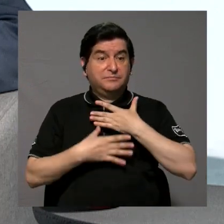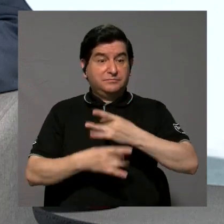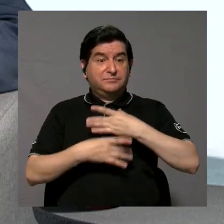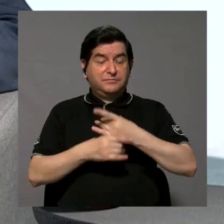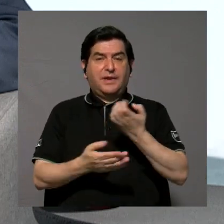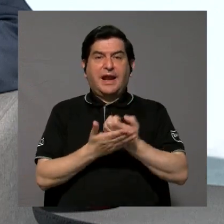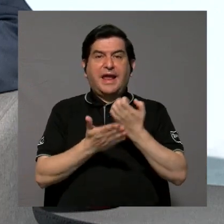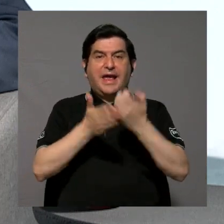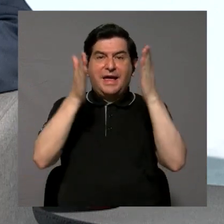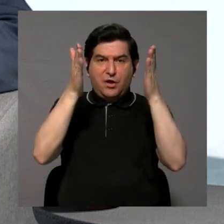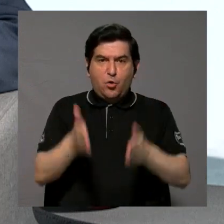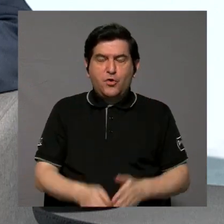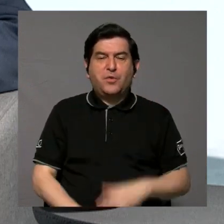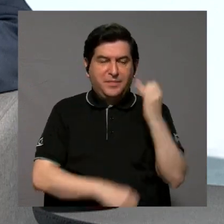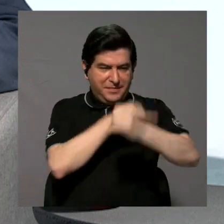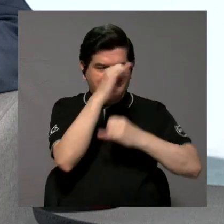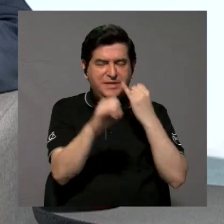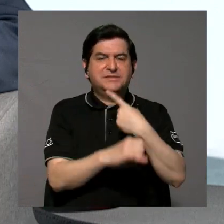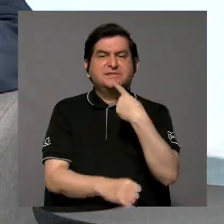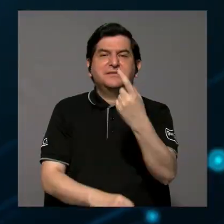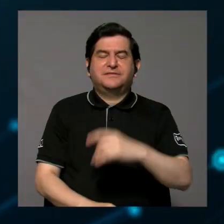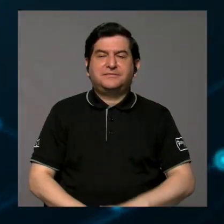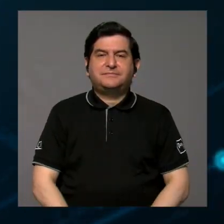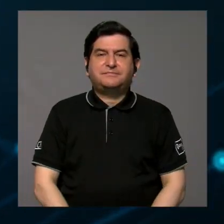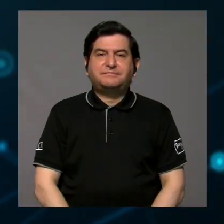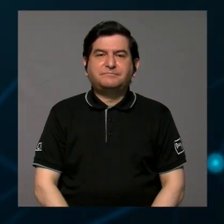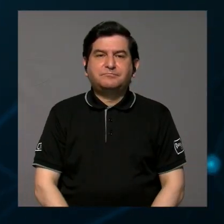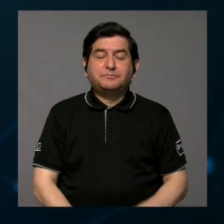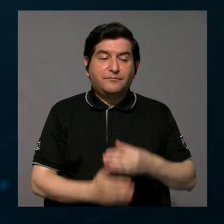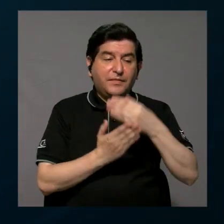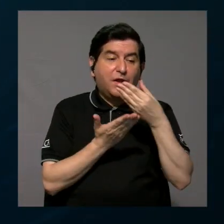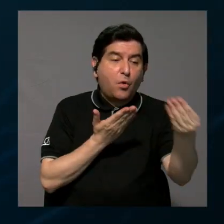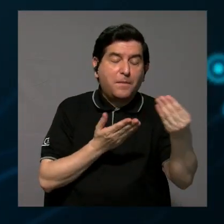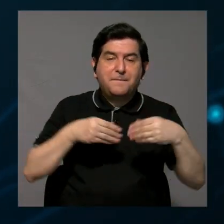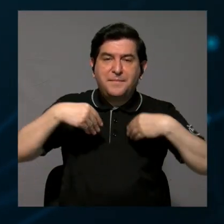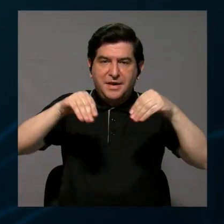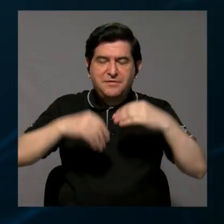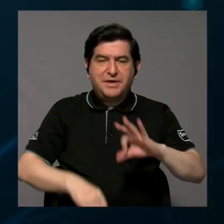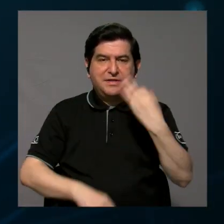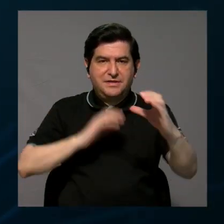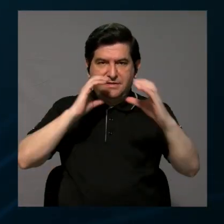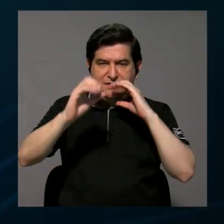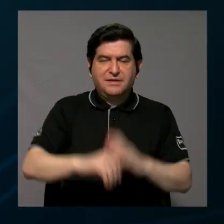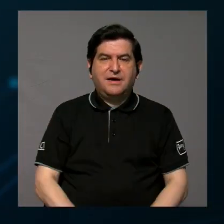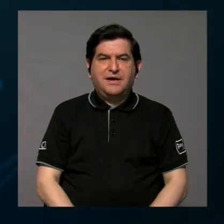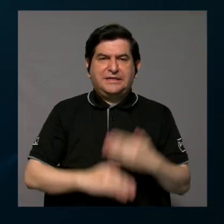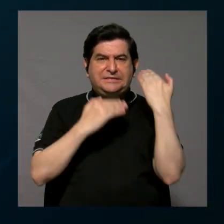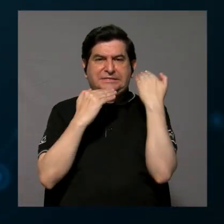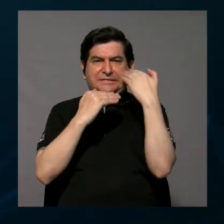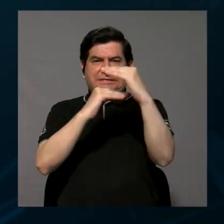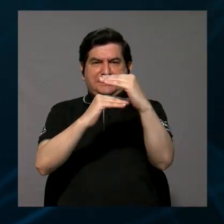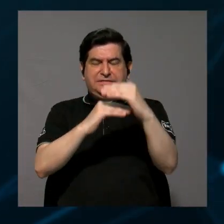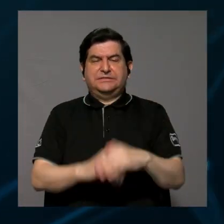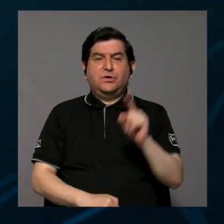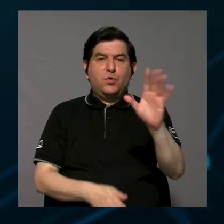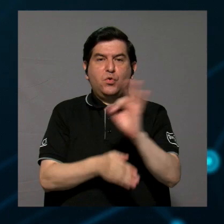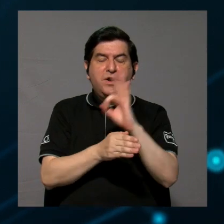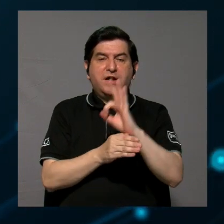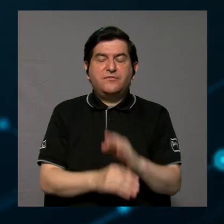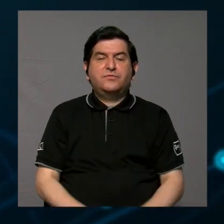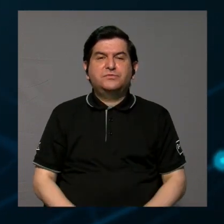atención de un economista internacional que dice así: la compra y venta de medios de comunicación ha restringido una de sus